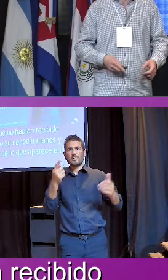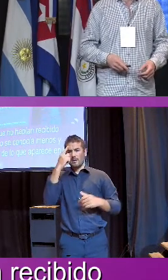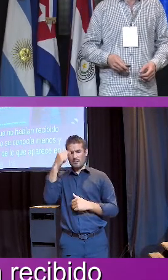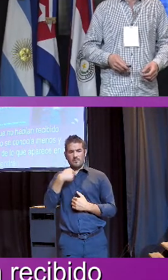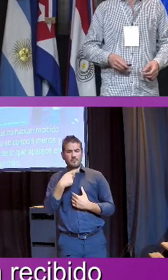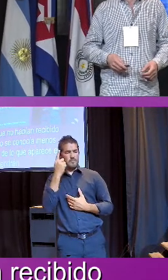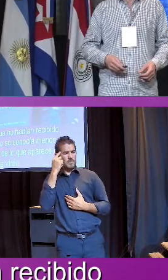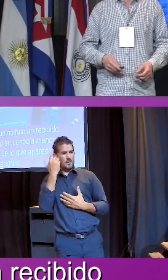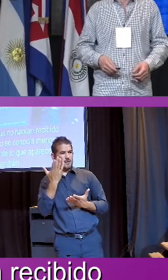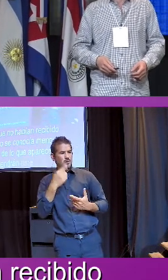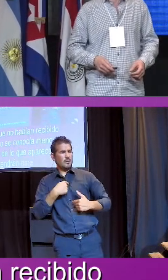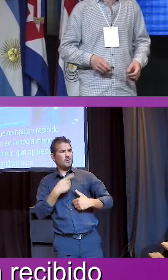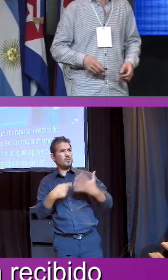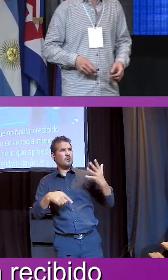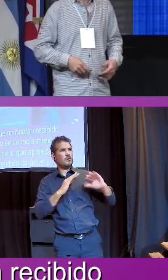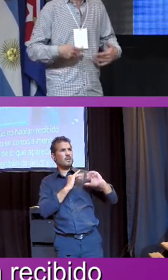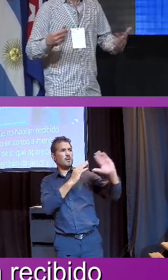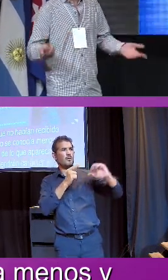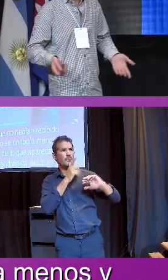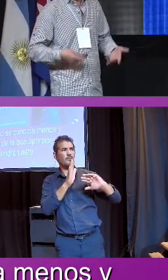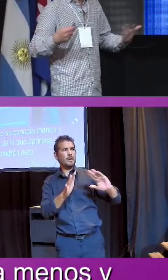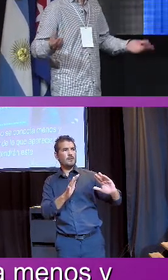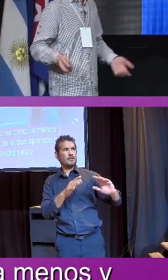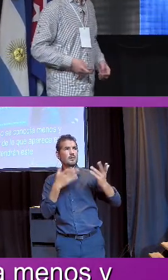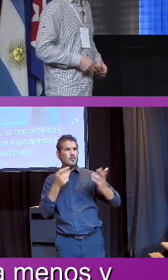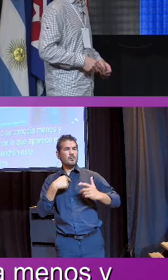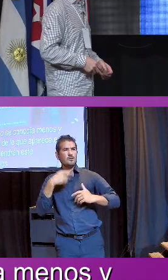tendrán características similares y porque